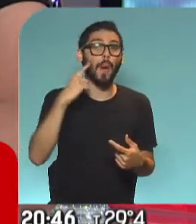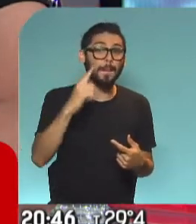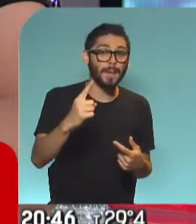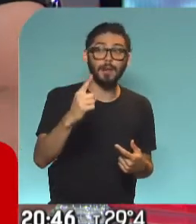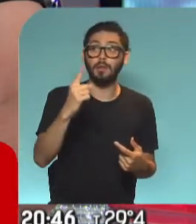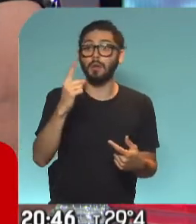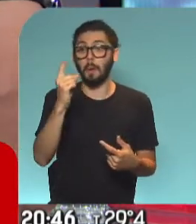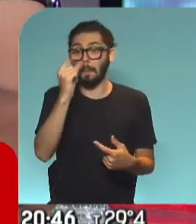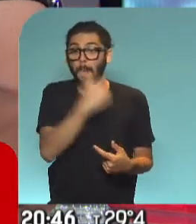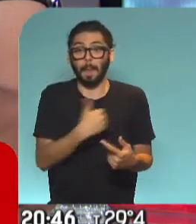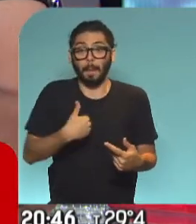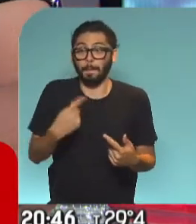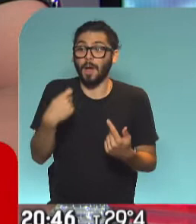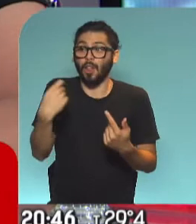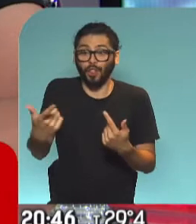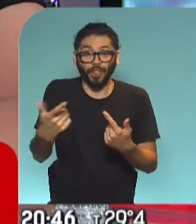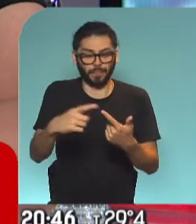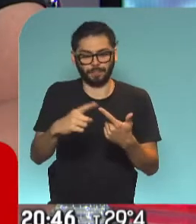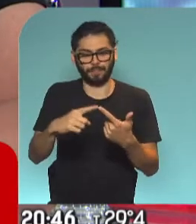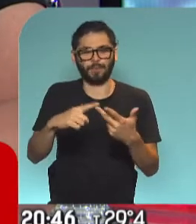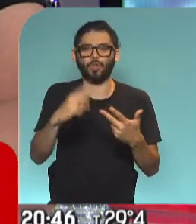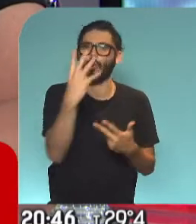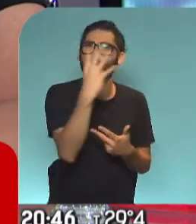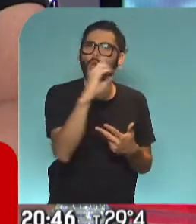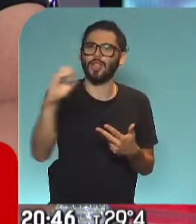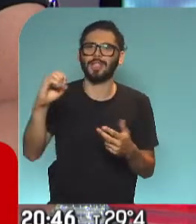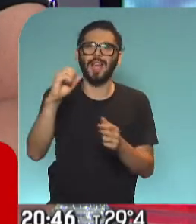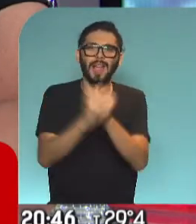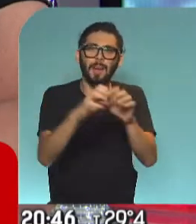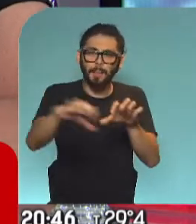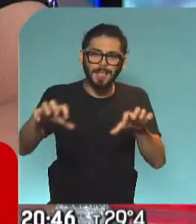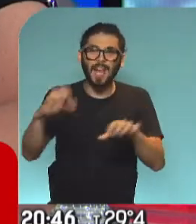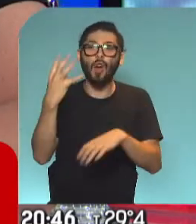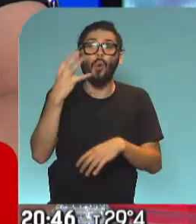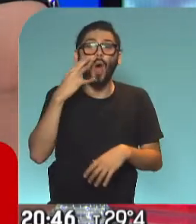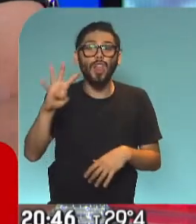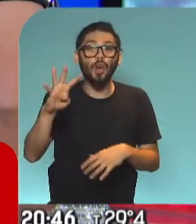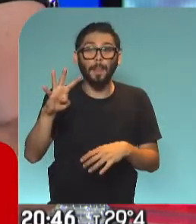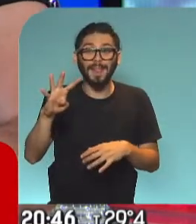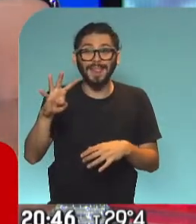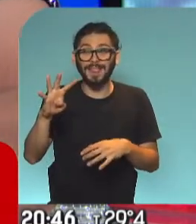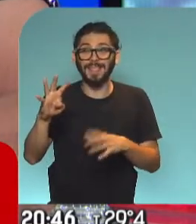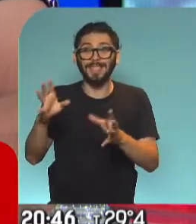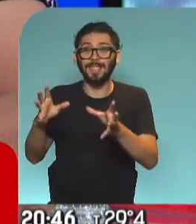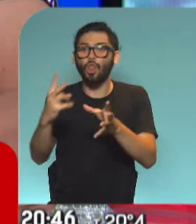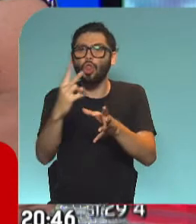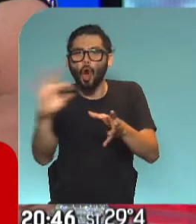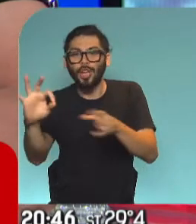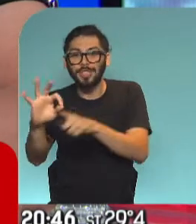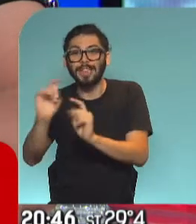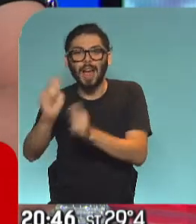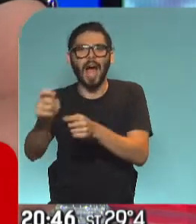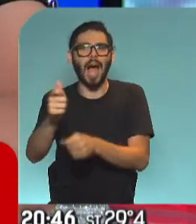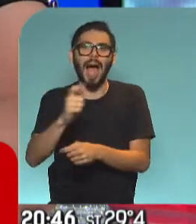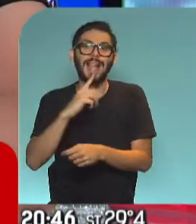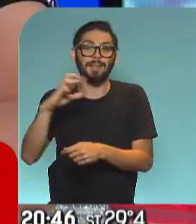beneficiarios de las 400 empresas y 4 mil comercios que tiene burling a más de 200 asistidas con el atp o sea sostuvimos el